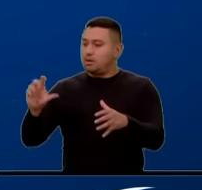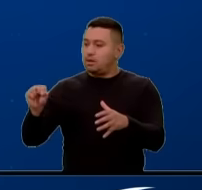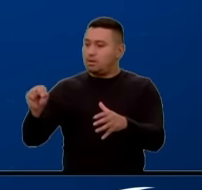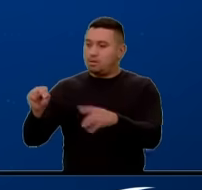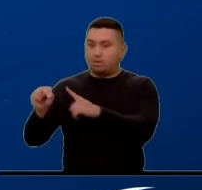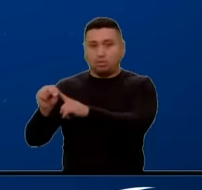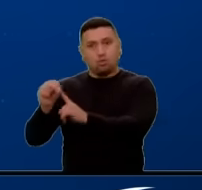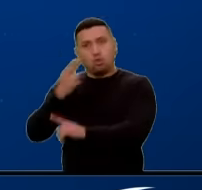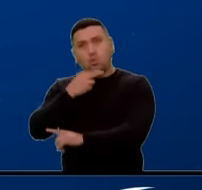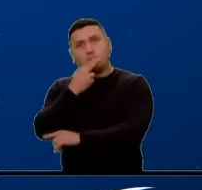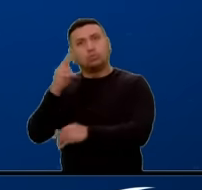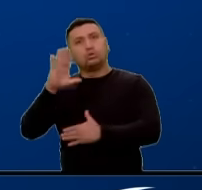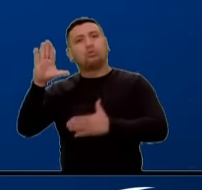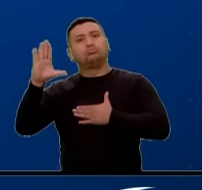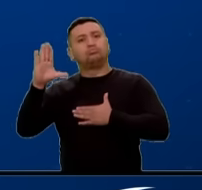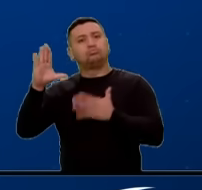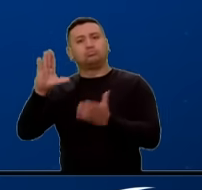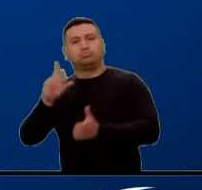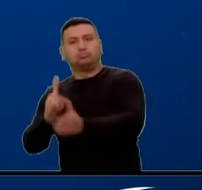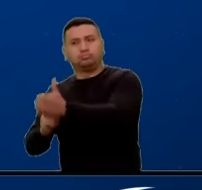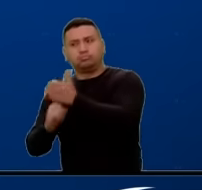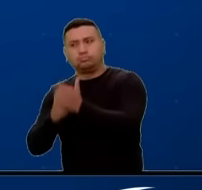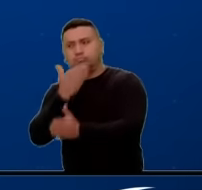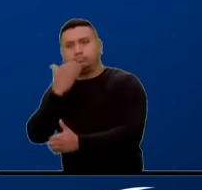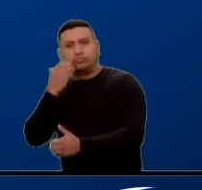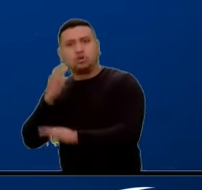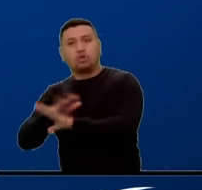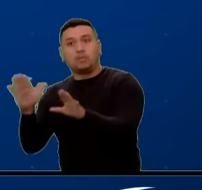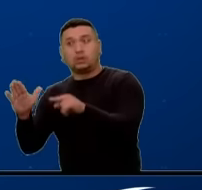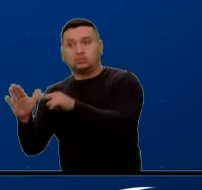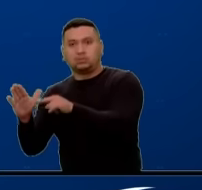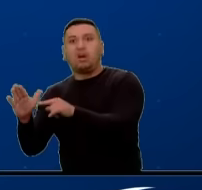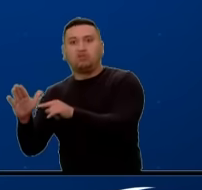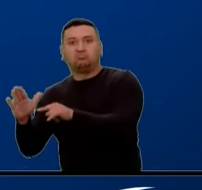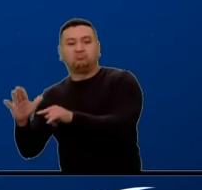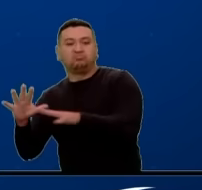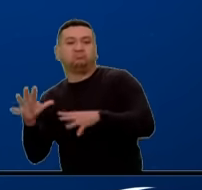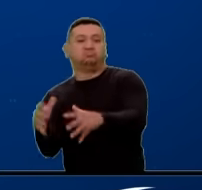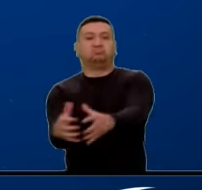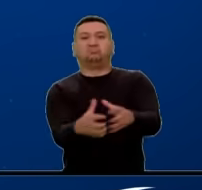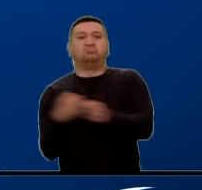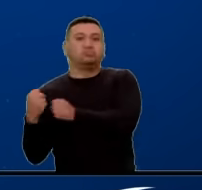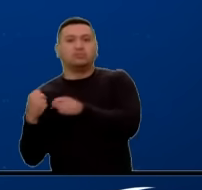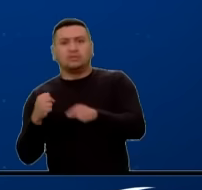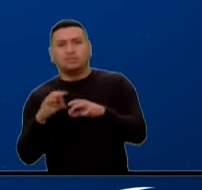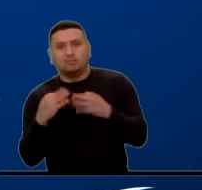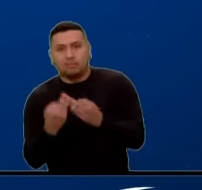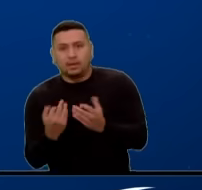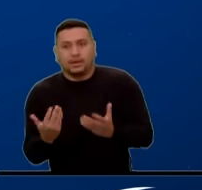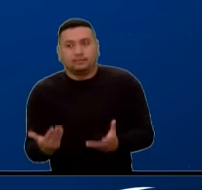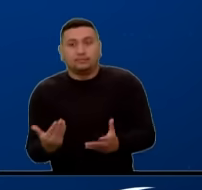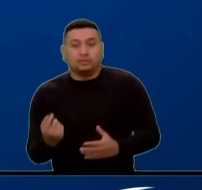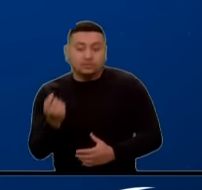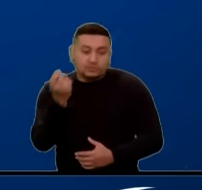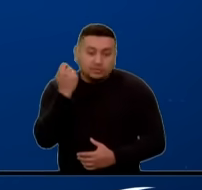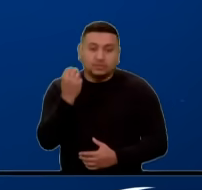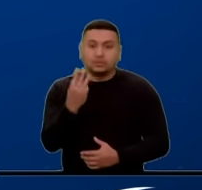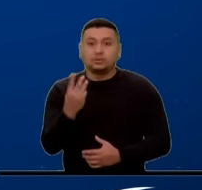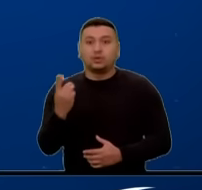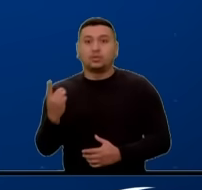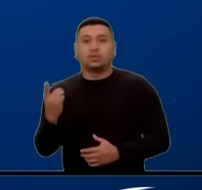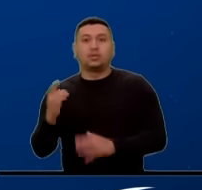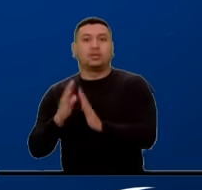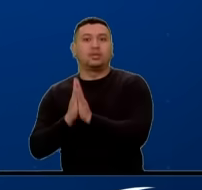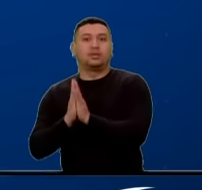acordó además prolongar el cese el fuego. Sin embargo, a juzgar pues por los hechos, Carlos, del pasado 31 de diciembre en el oriente del país,